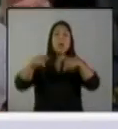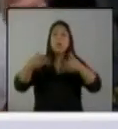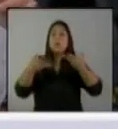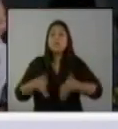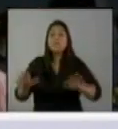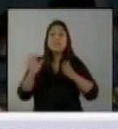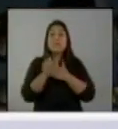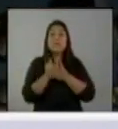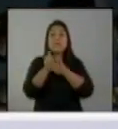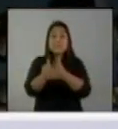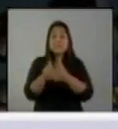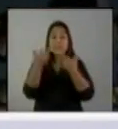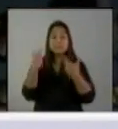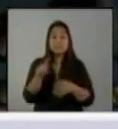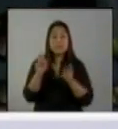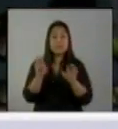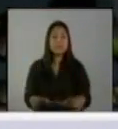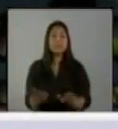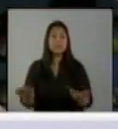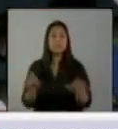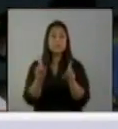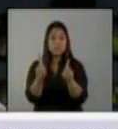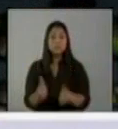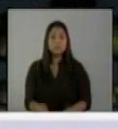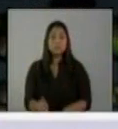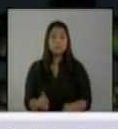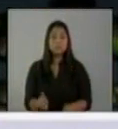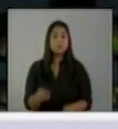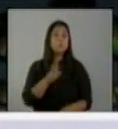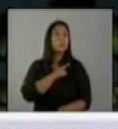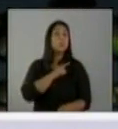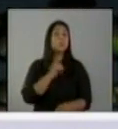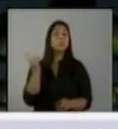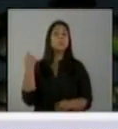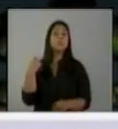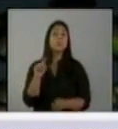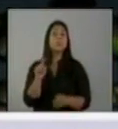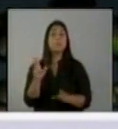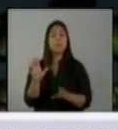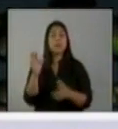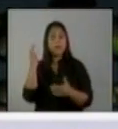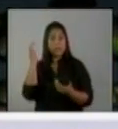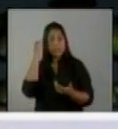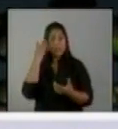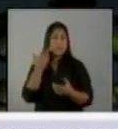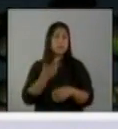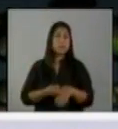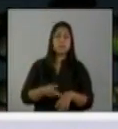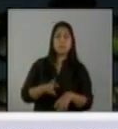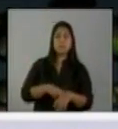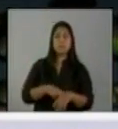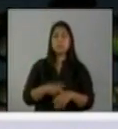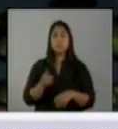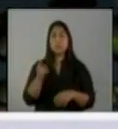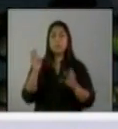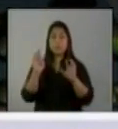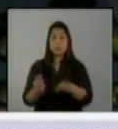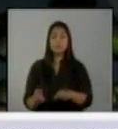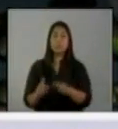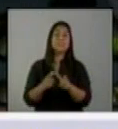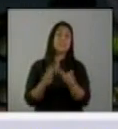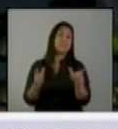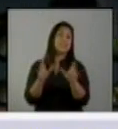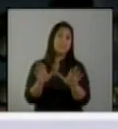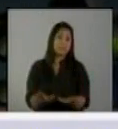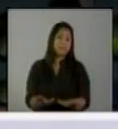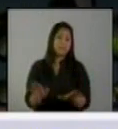niños con discapacidad. No solo para la gente con capacidades normales, sino para la gente, para los niños